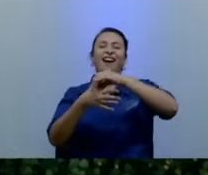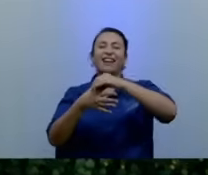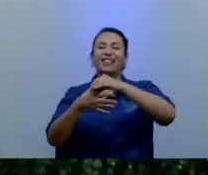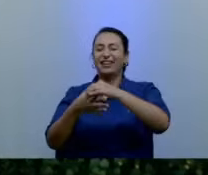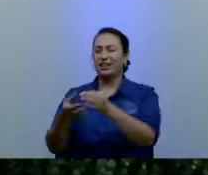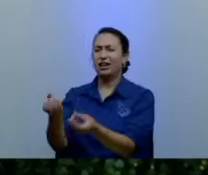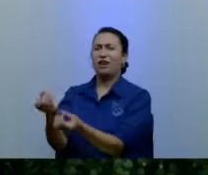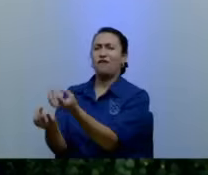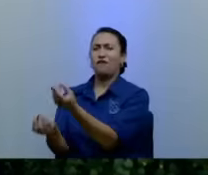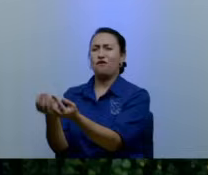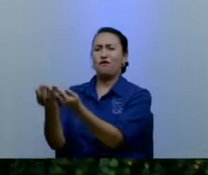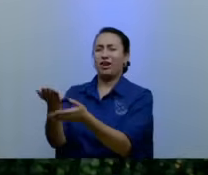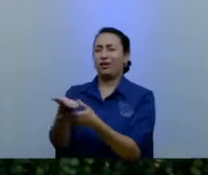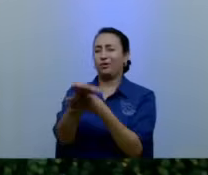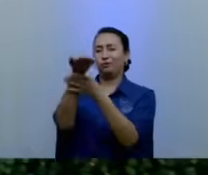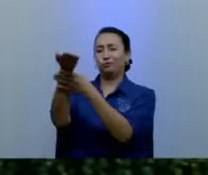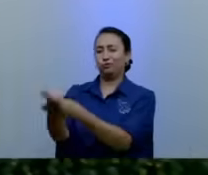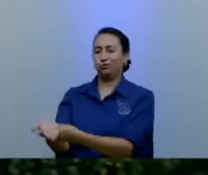invita.